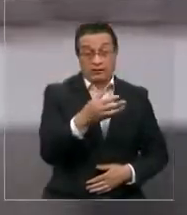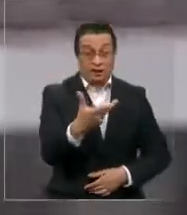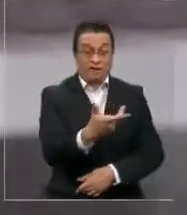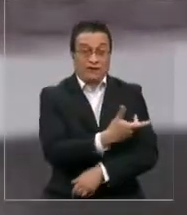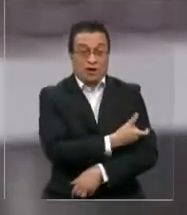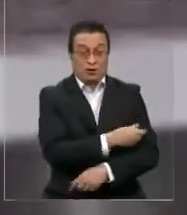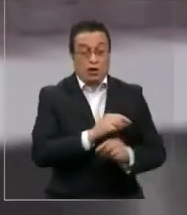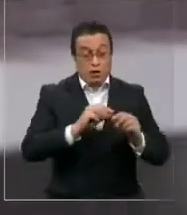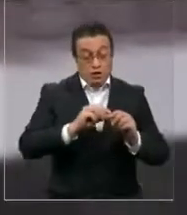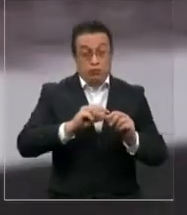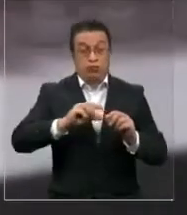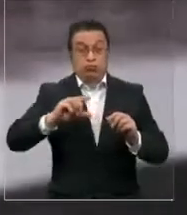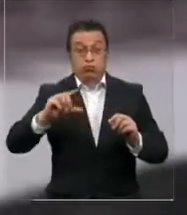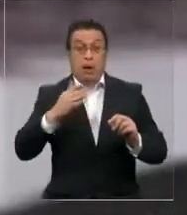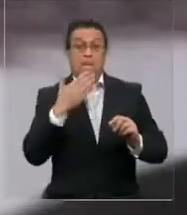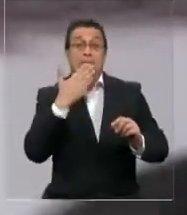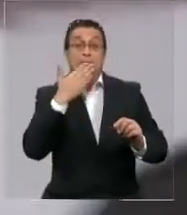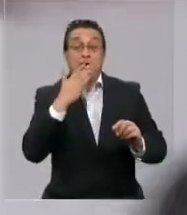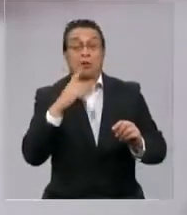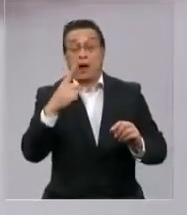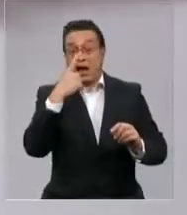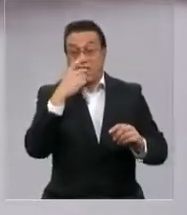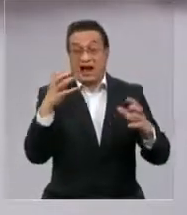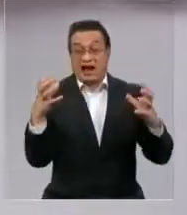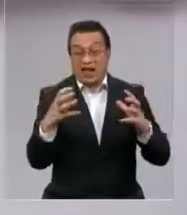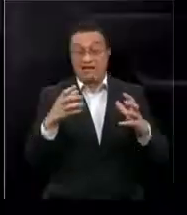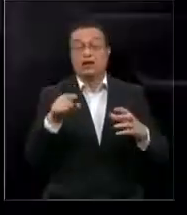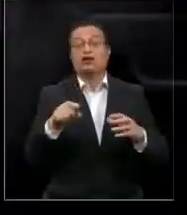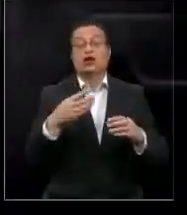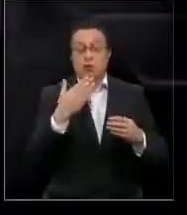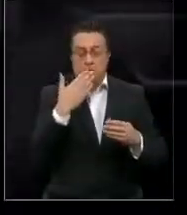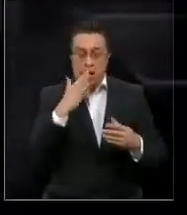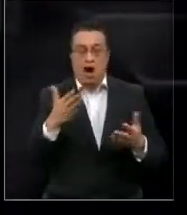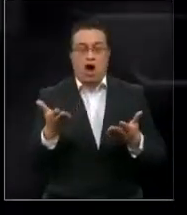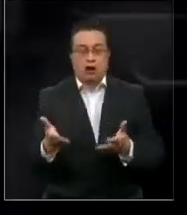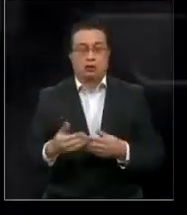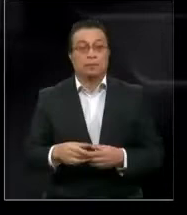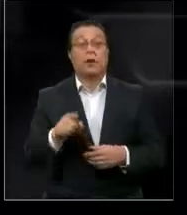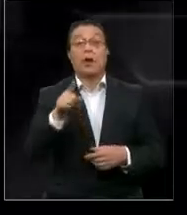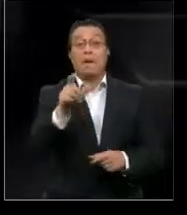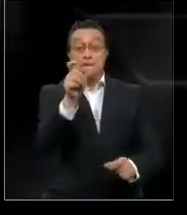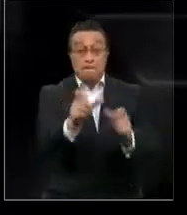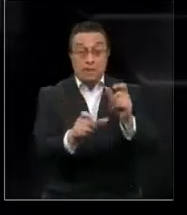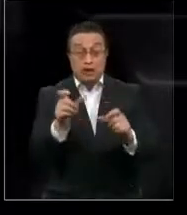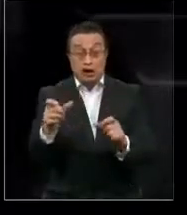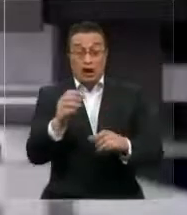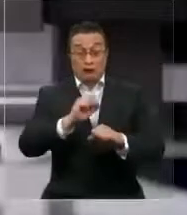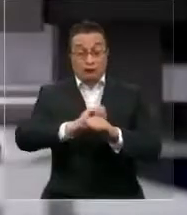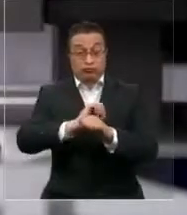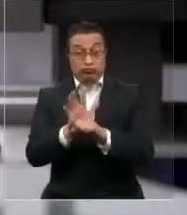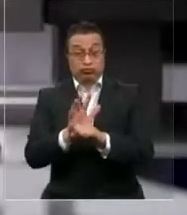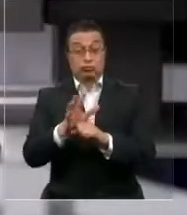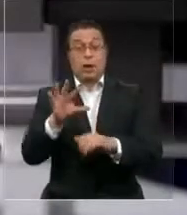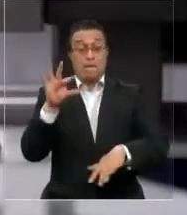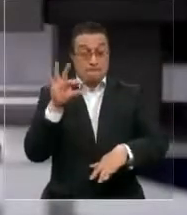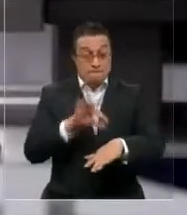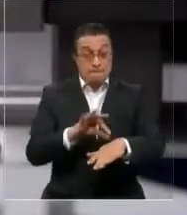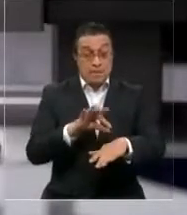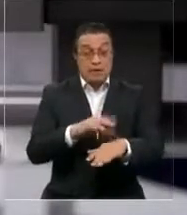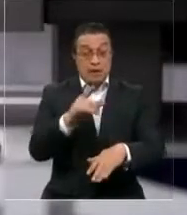vacuna aumenta su efectividad en casos graves de COVID. Los casos de COVID que fueron